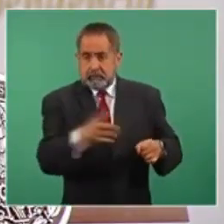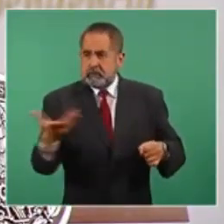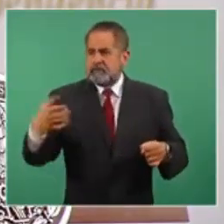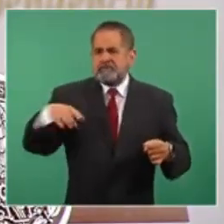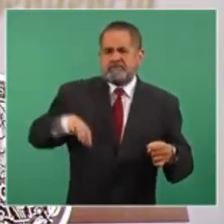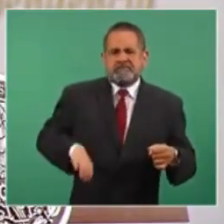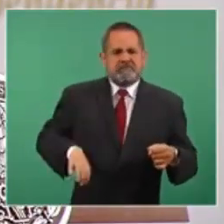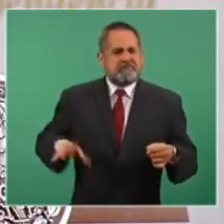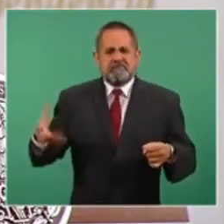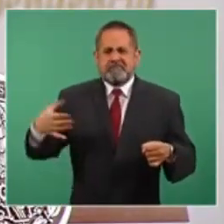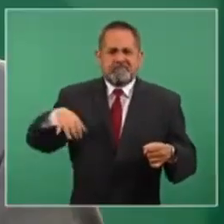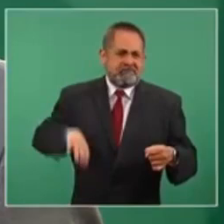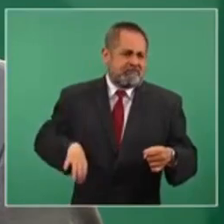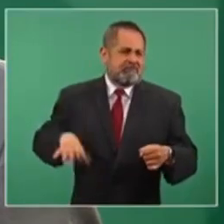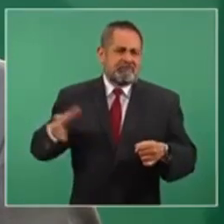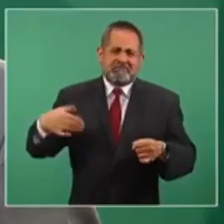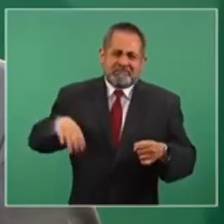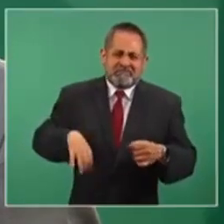durante años